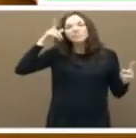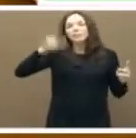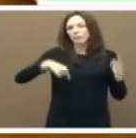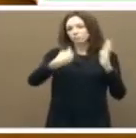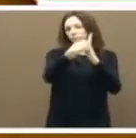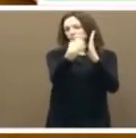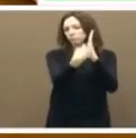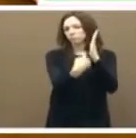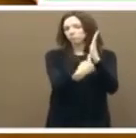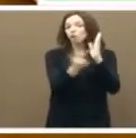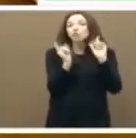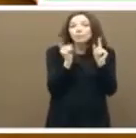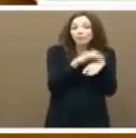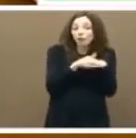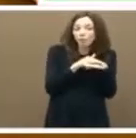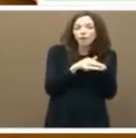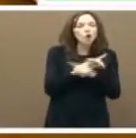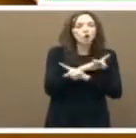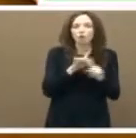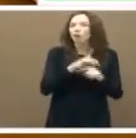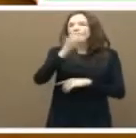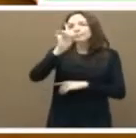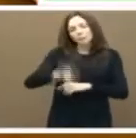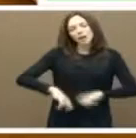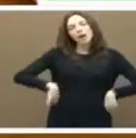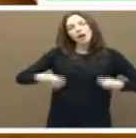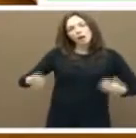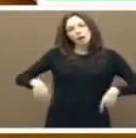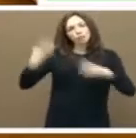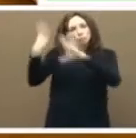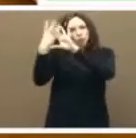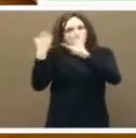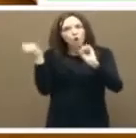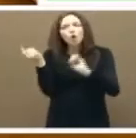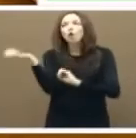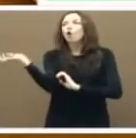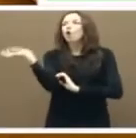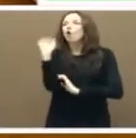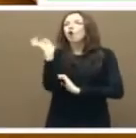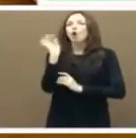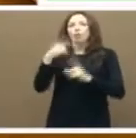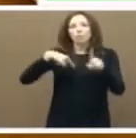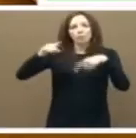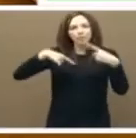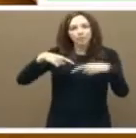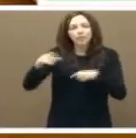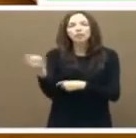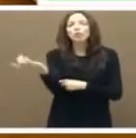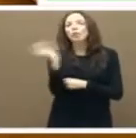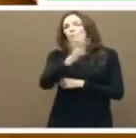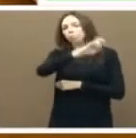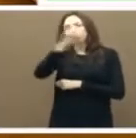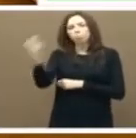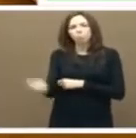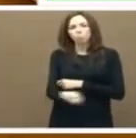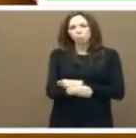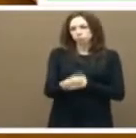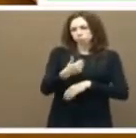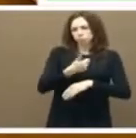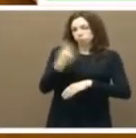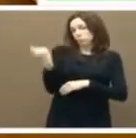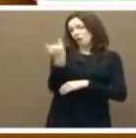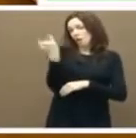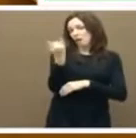lo haremos de los gastos de atenciones protocolarias y representativas y de los gastos de desplazamiento de los miembros del Consejo de Gobierno y altos cargos de la